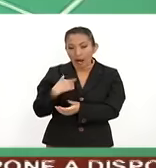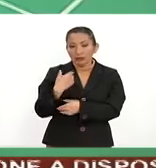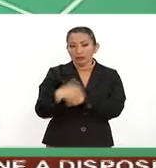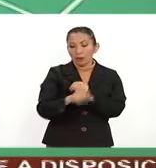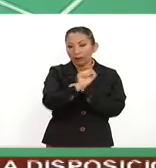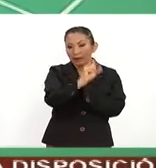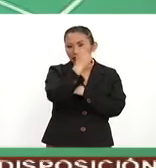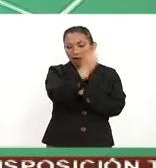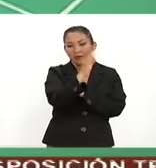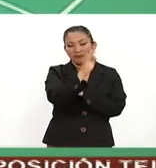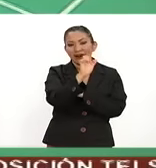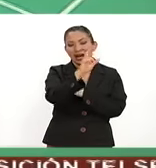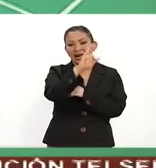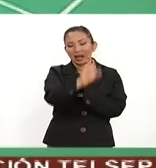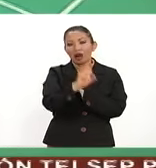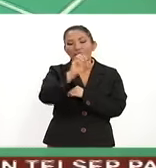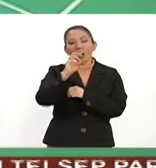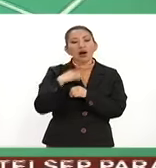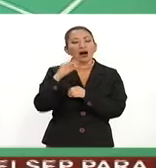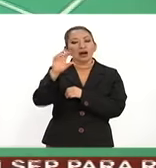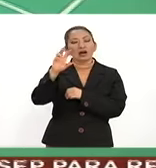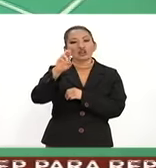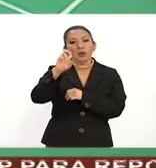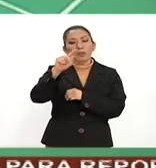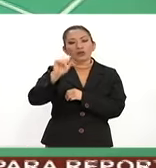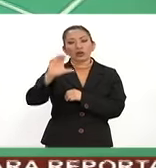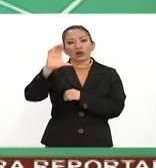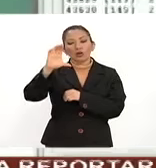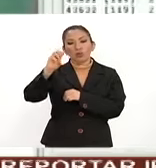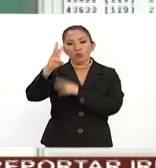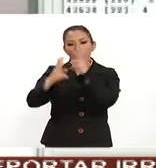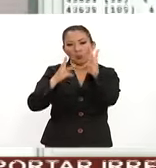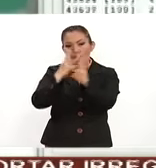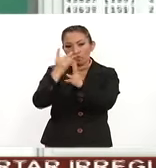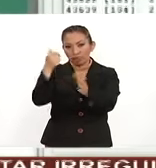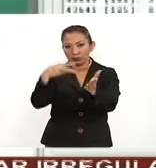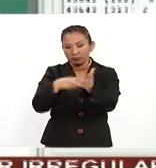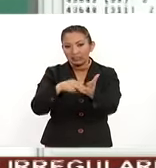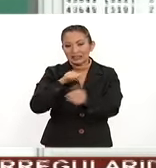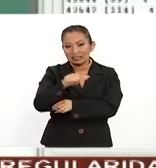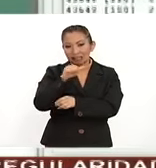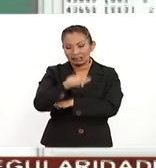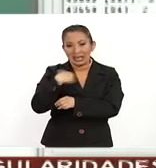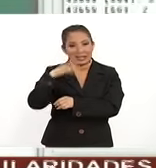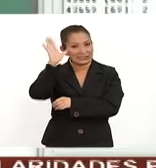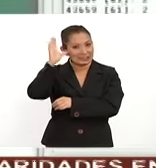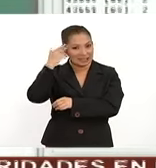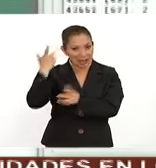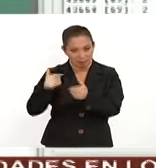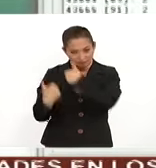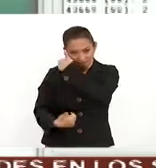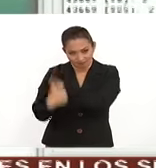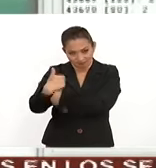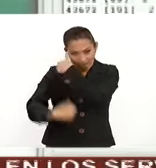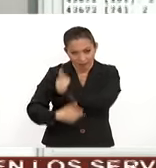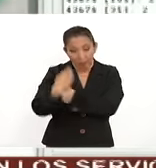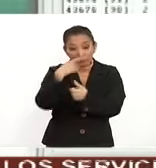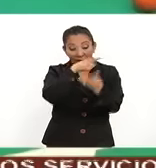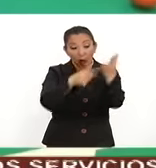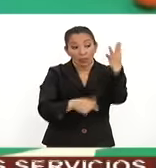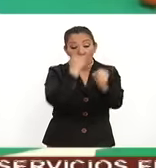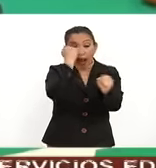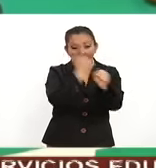21 del Fire Robot World Cup Congress 2016 que se realizó en Beijing, en China. Esto gracias a que durante